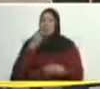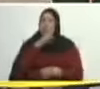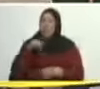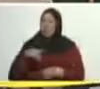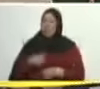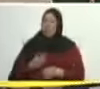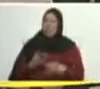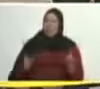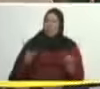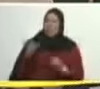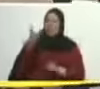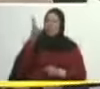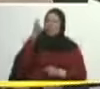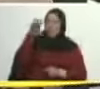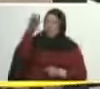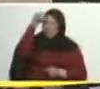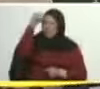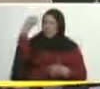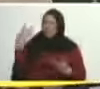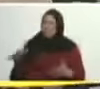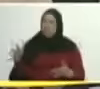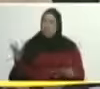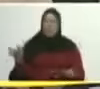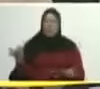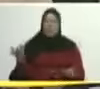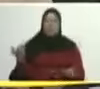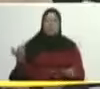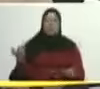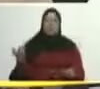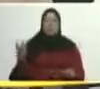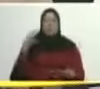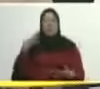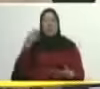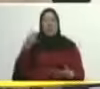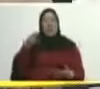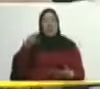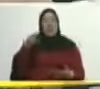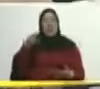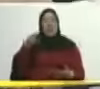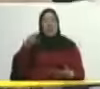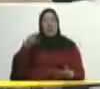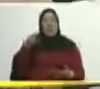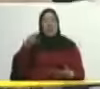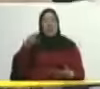Y yo dije lo mismo en la CARICOM.